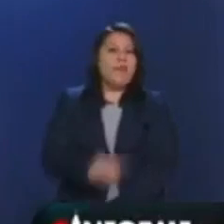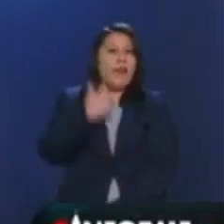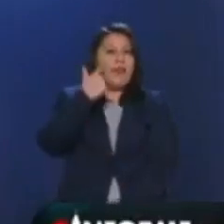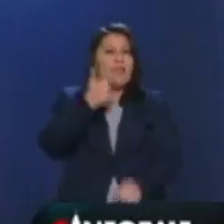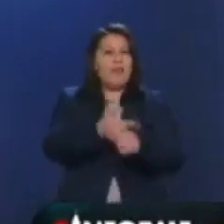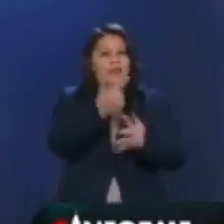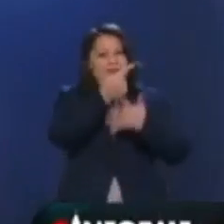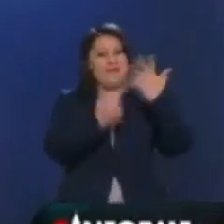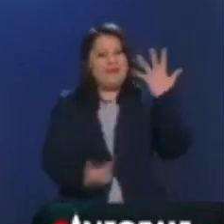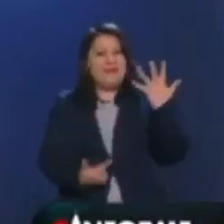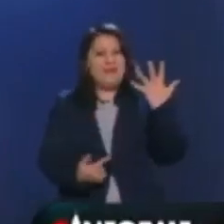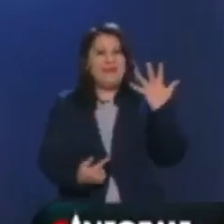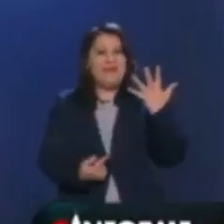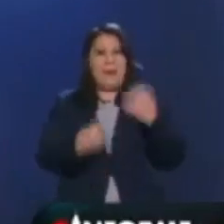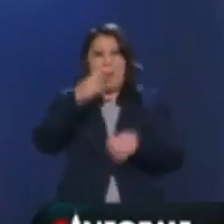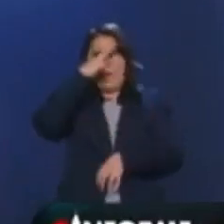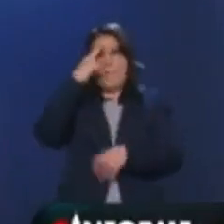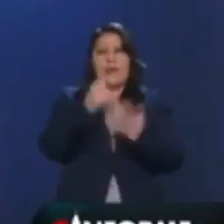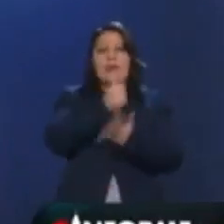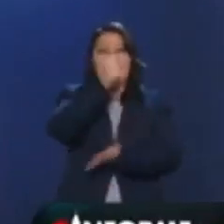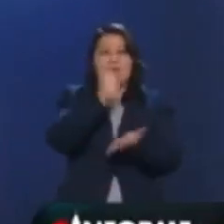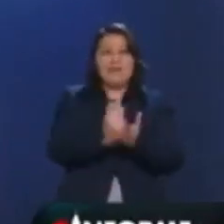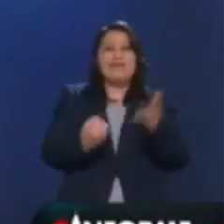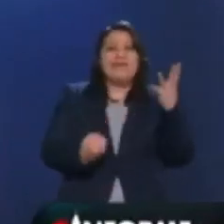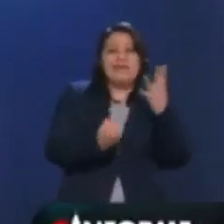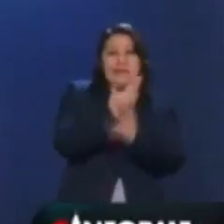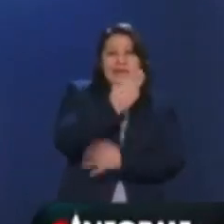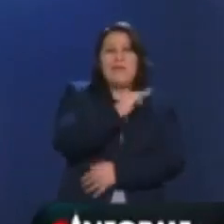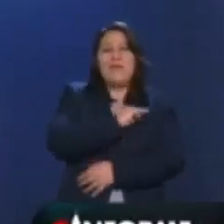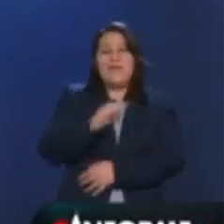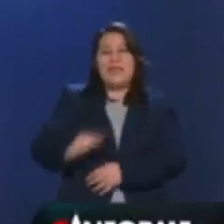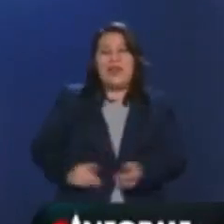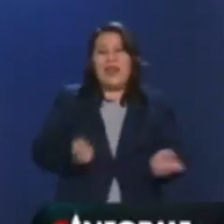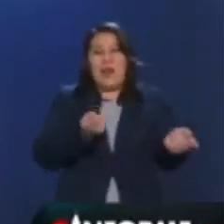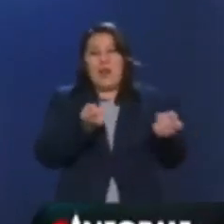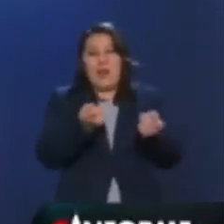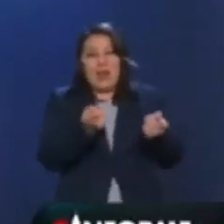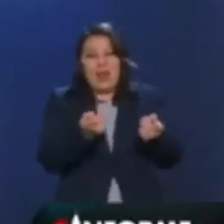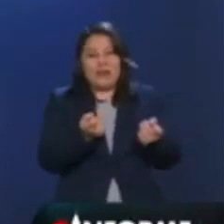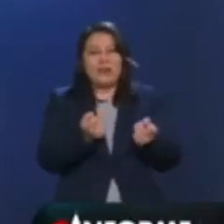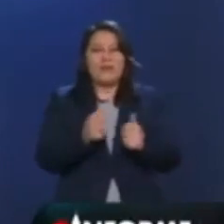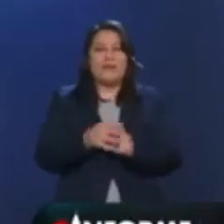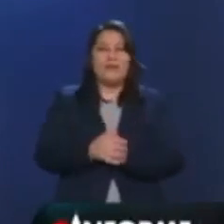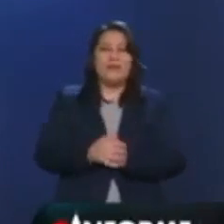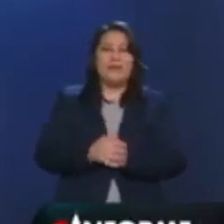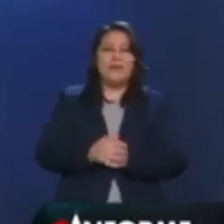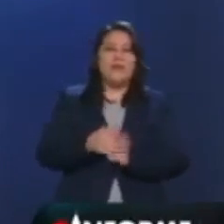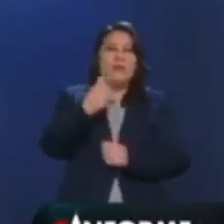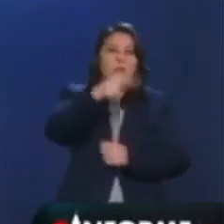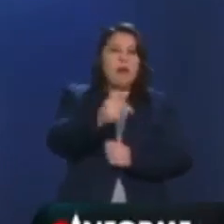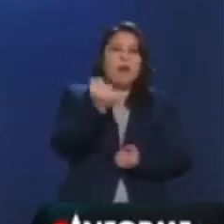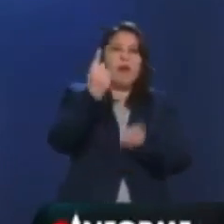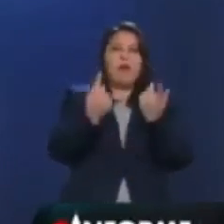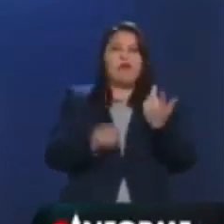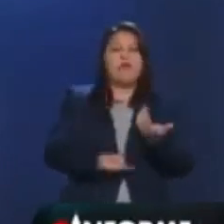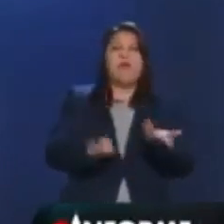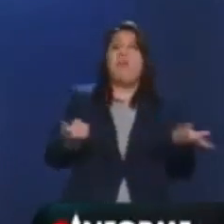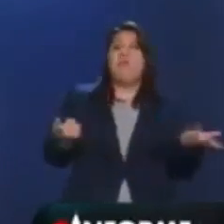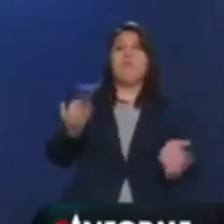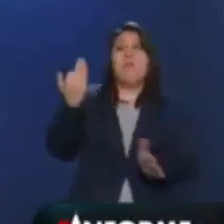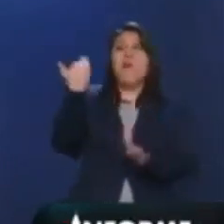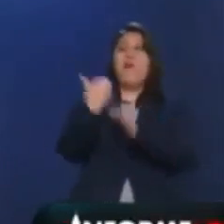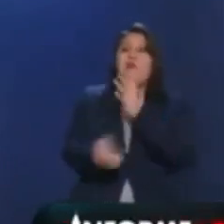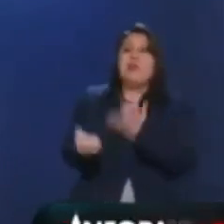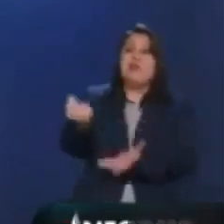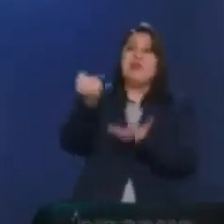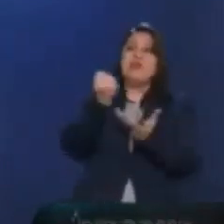alcaldes aquí en la Ciudad de México tienen como punto central, ahora que entran, pues quejarse del presupuesto y pedir más dinero. Pero